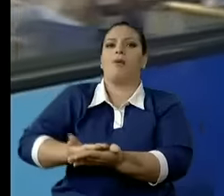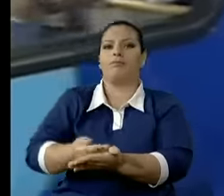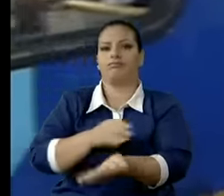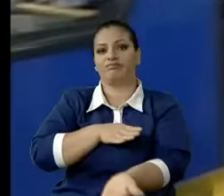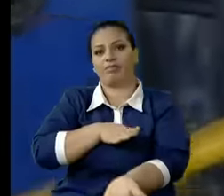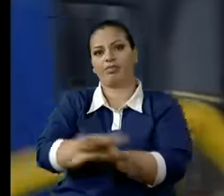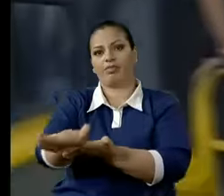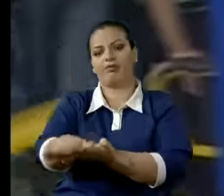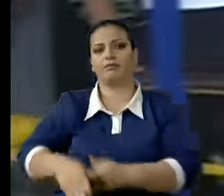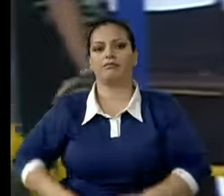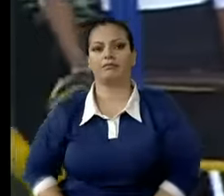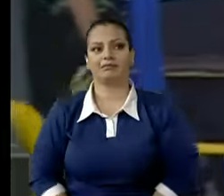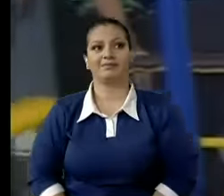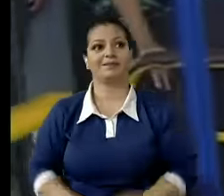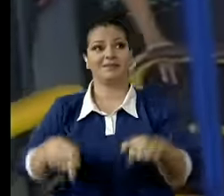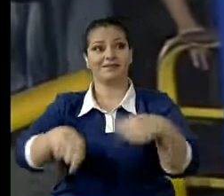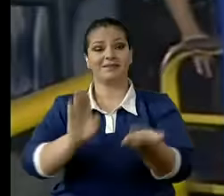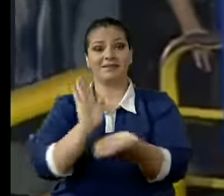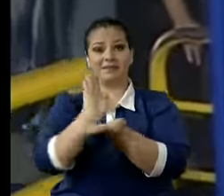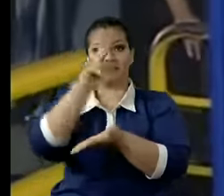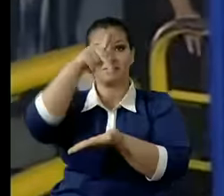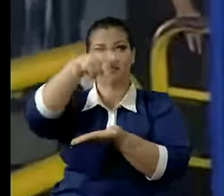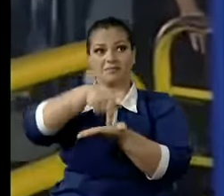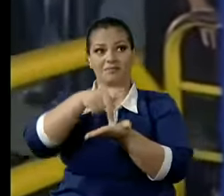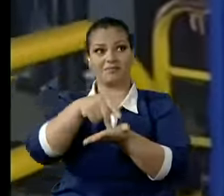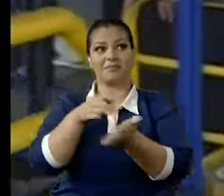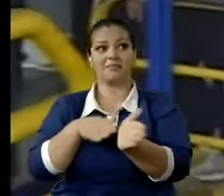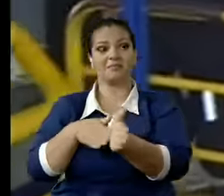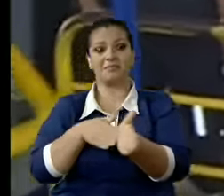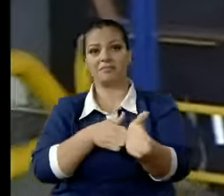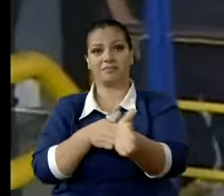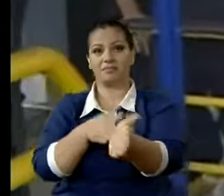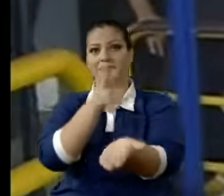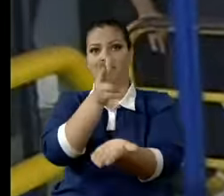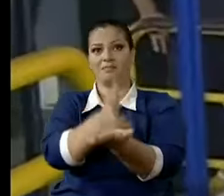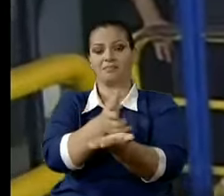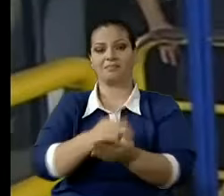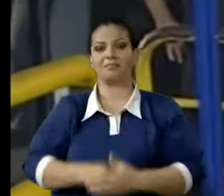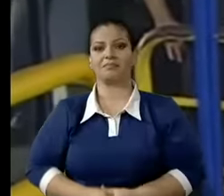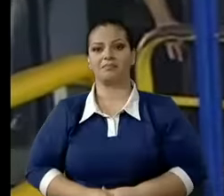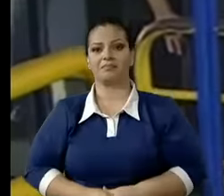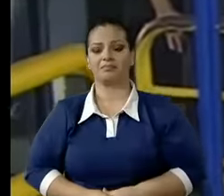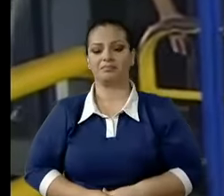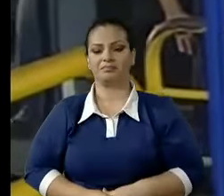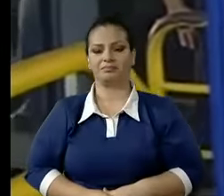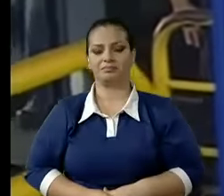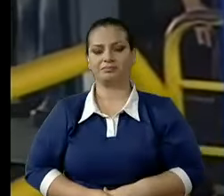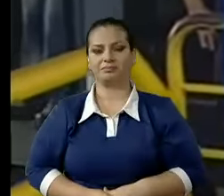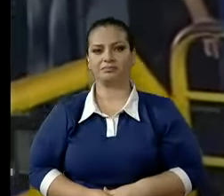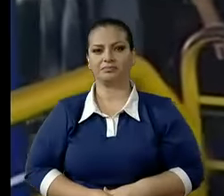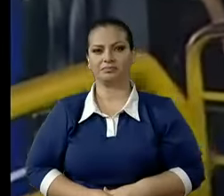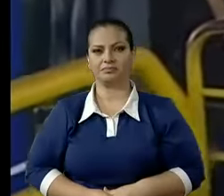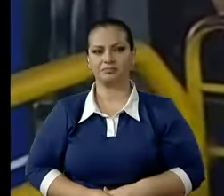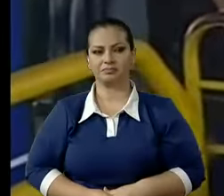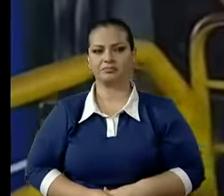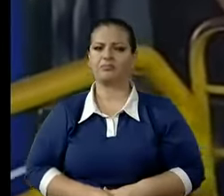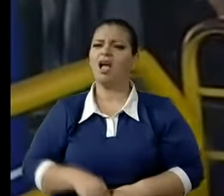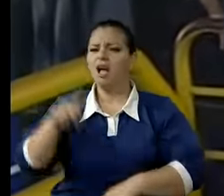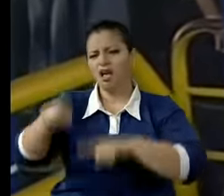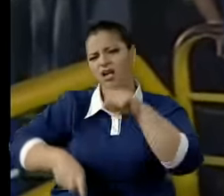terminal de la Metrovía Bastión Popular en el noroeste de Guayaquil. Muchos usuarios están, el señor ya lo dijo hace un momento, está de acuerdo que se suba